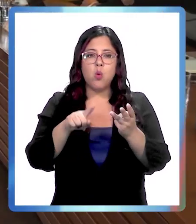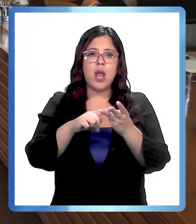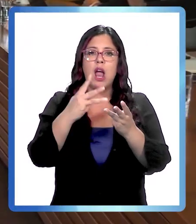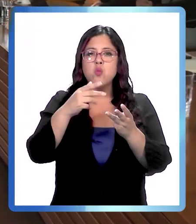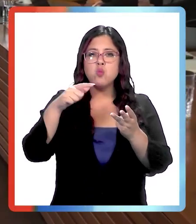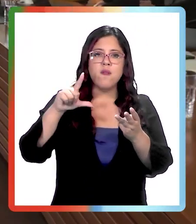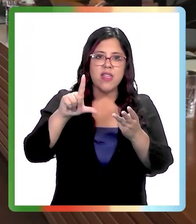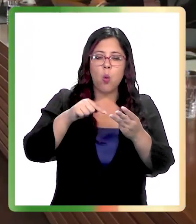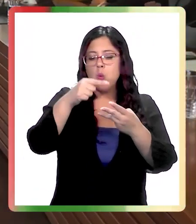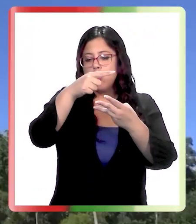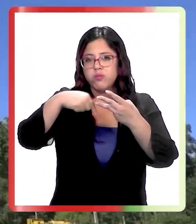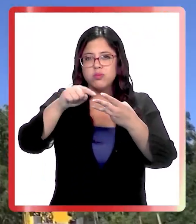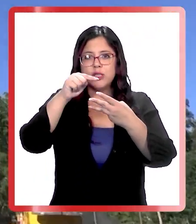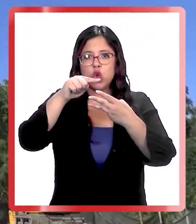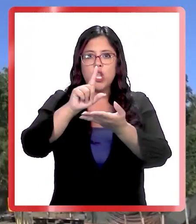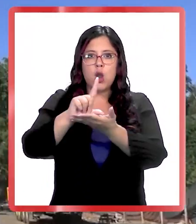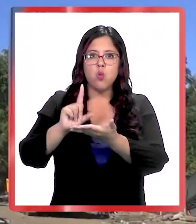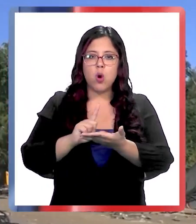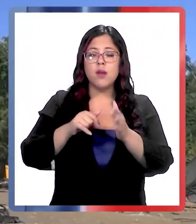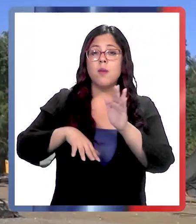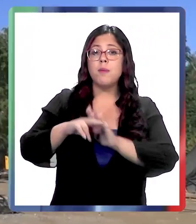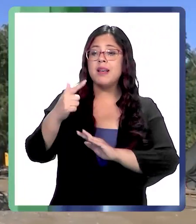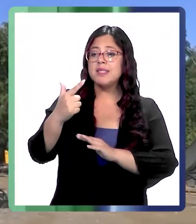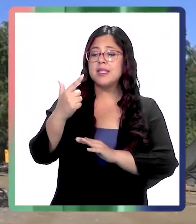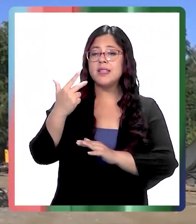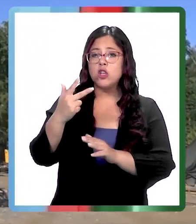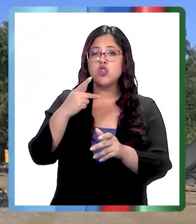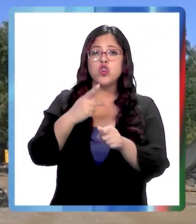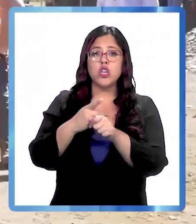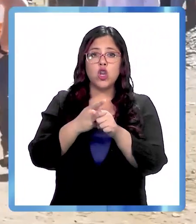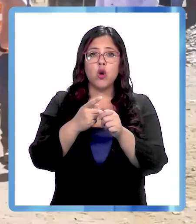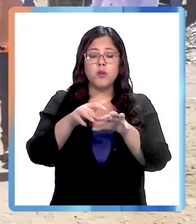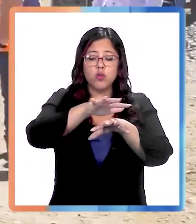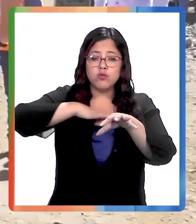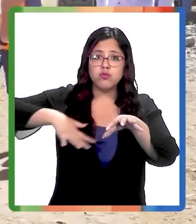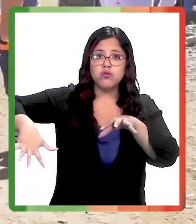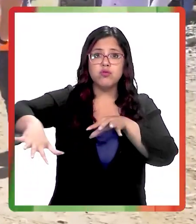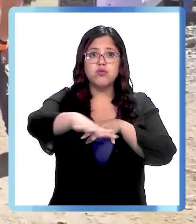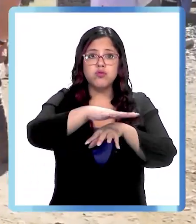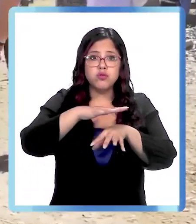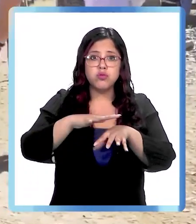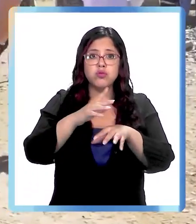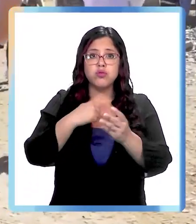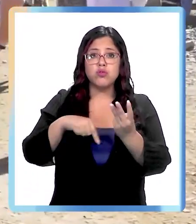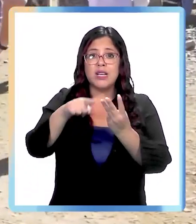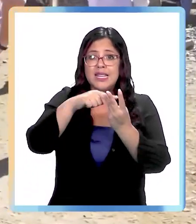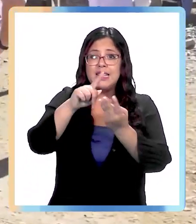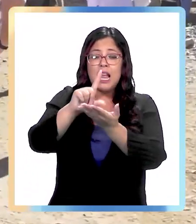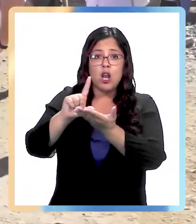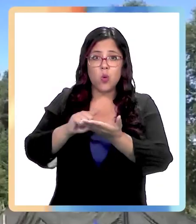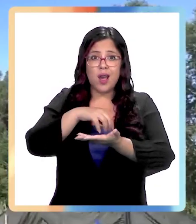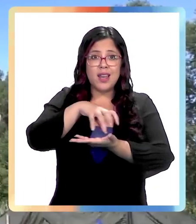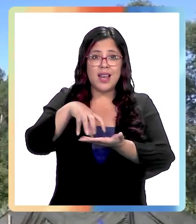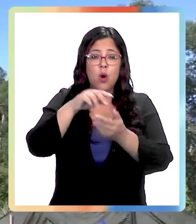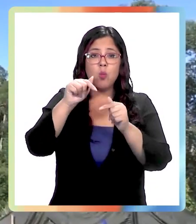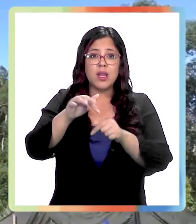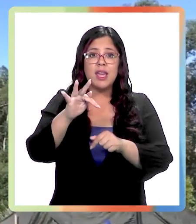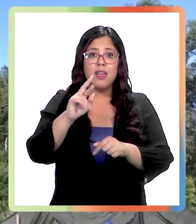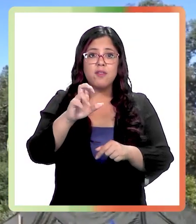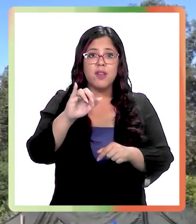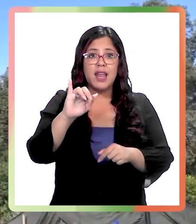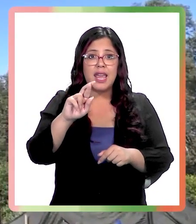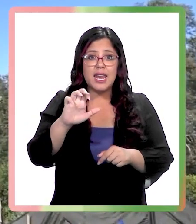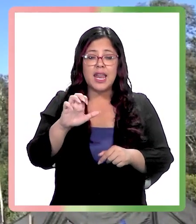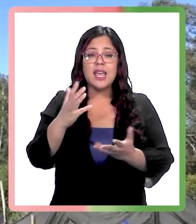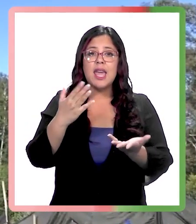Julio. Más de 78 kilómetros de extensión de una PR de Chucauco, Santa Paula, en la comuna de Freire,